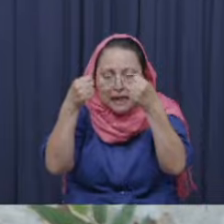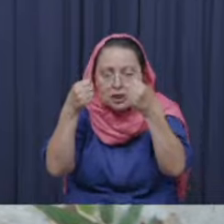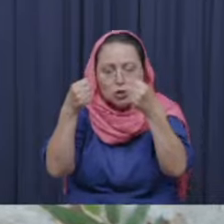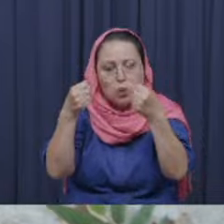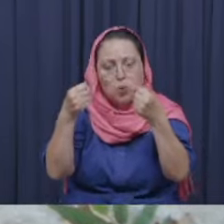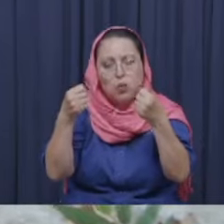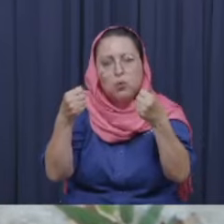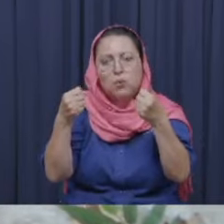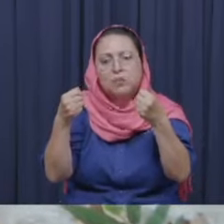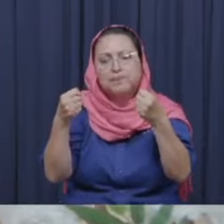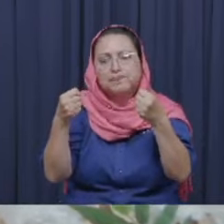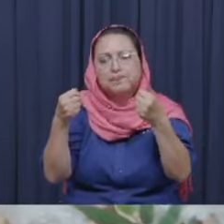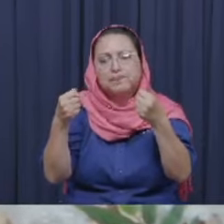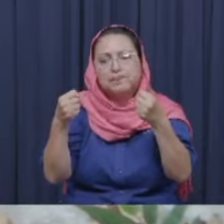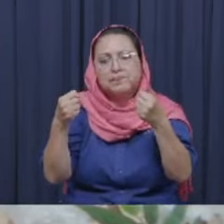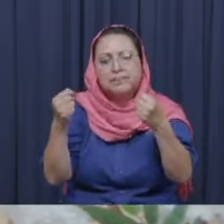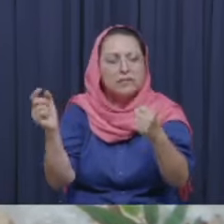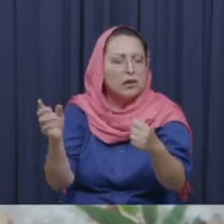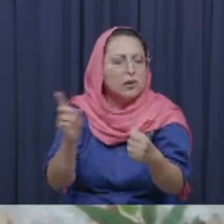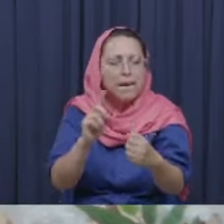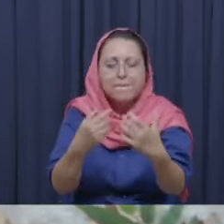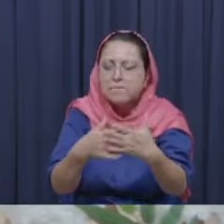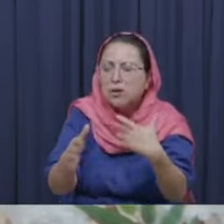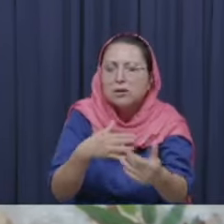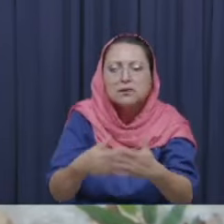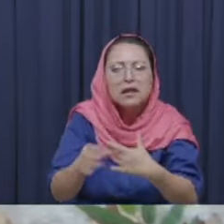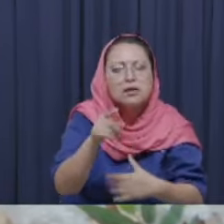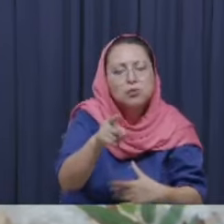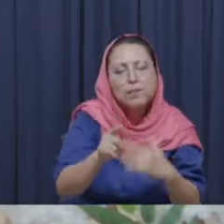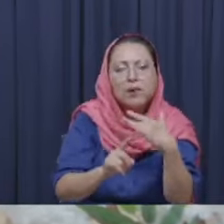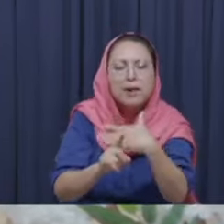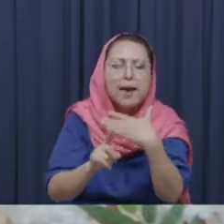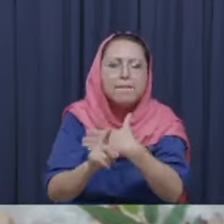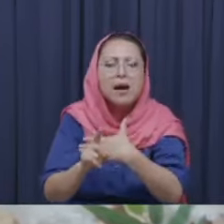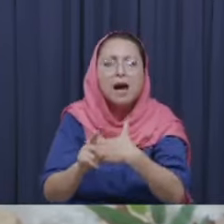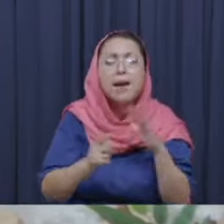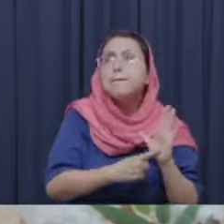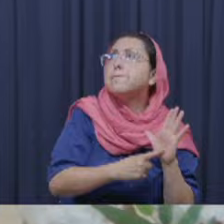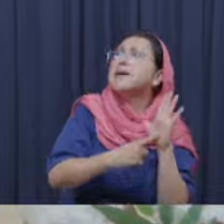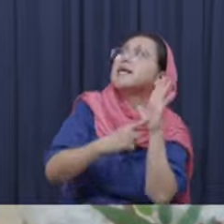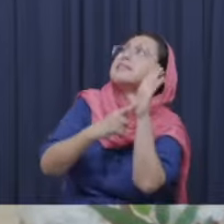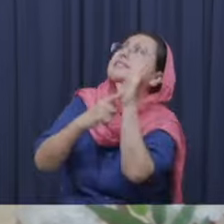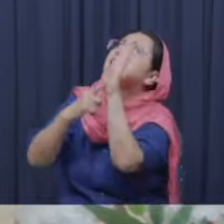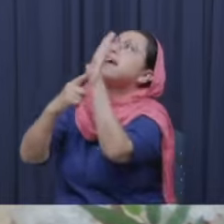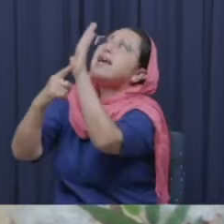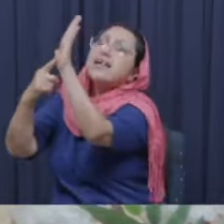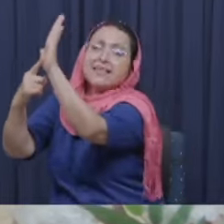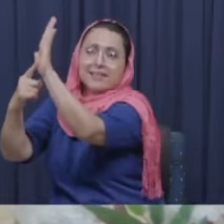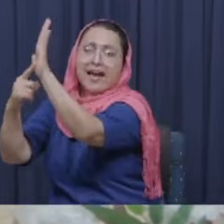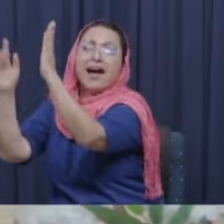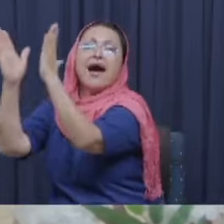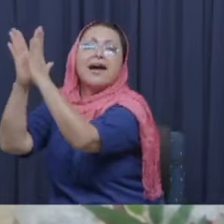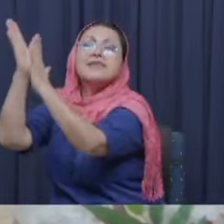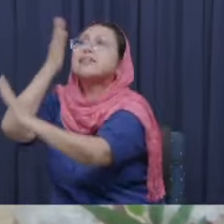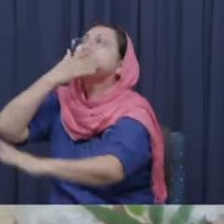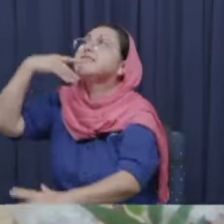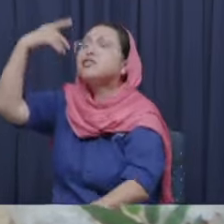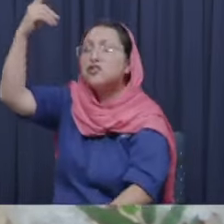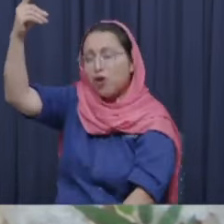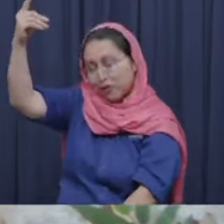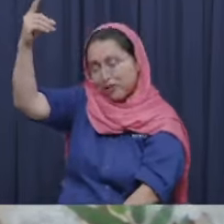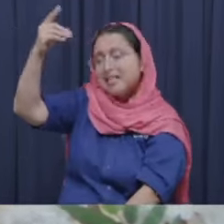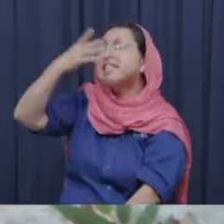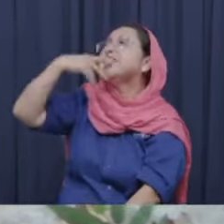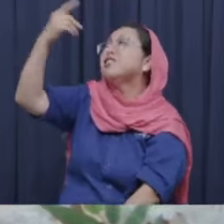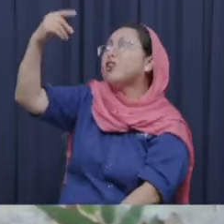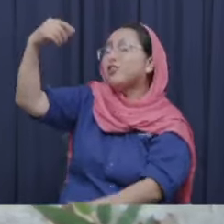llegue esta señal, ahí eleve su petición delante del Señor para que su bendición fluya y llegue hasta ese